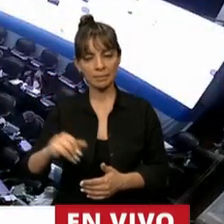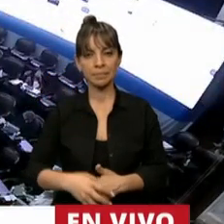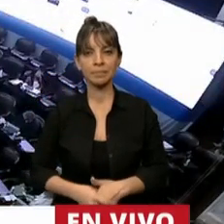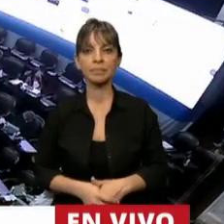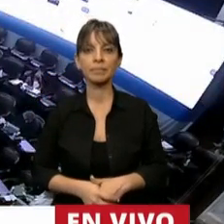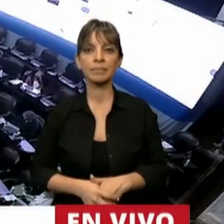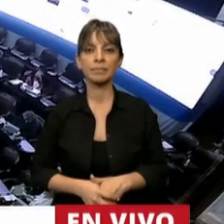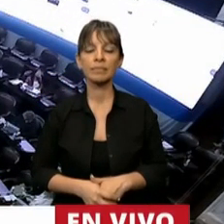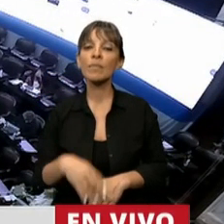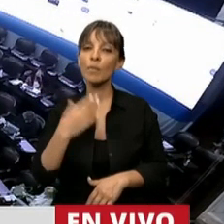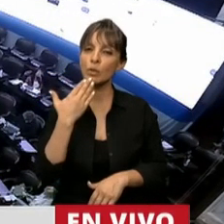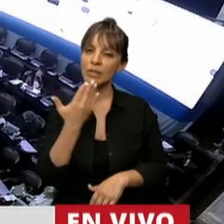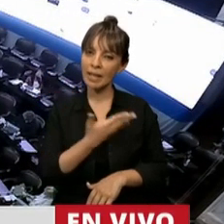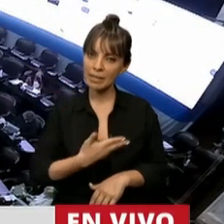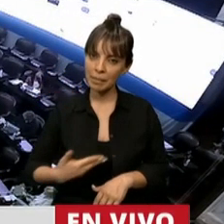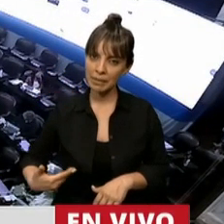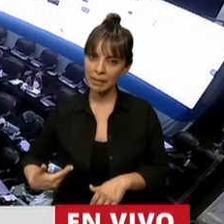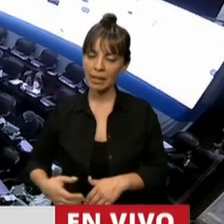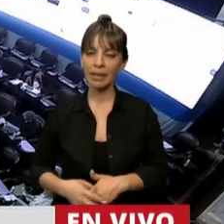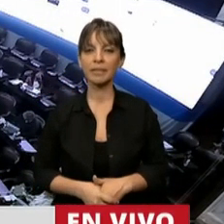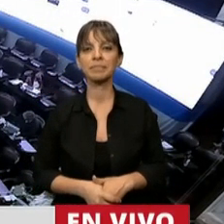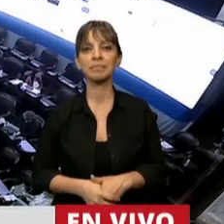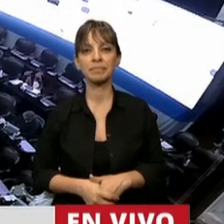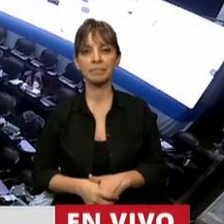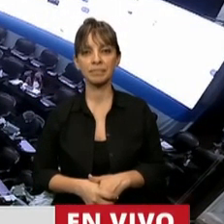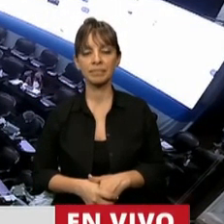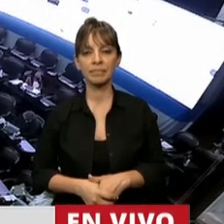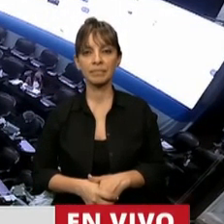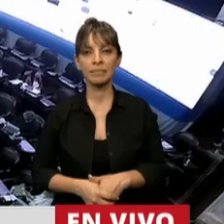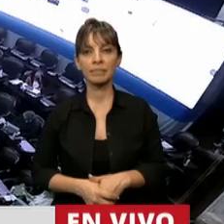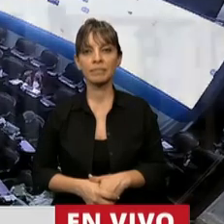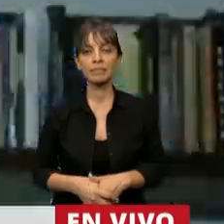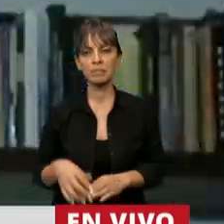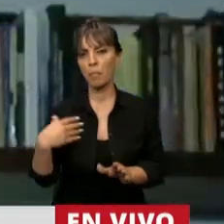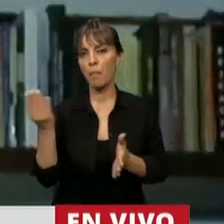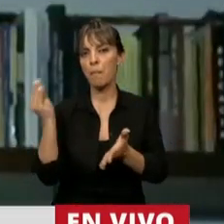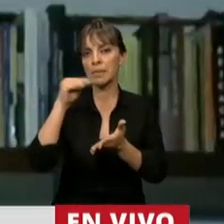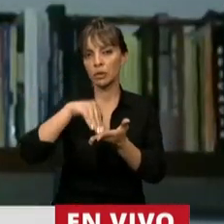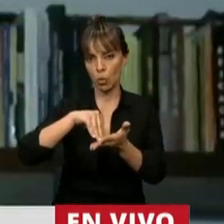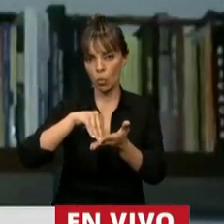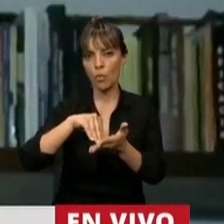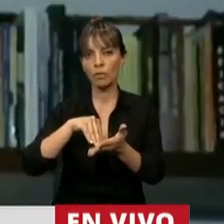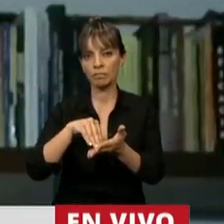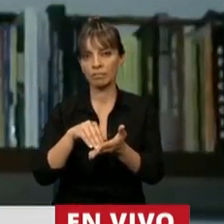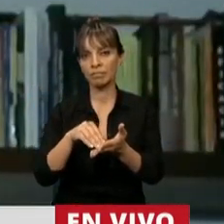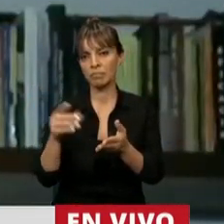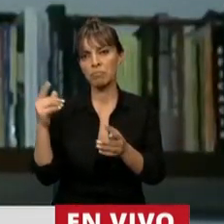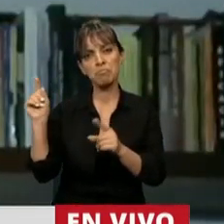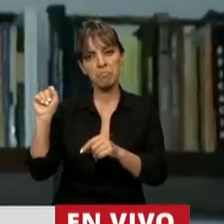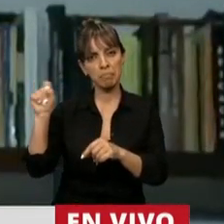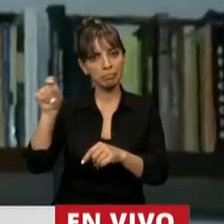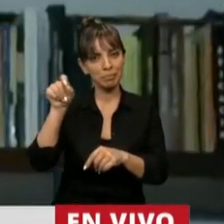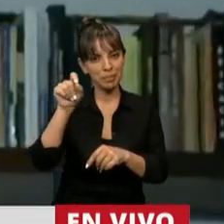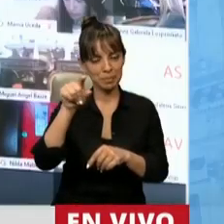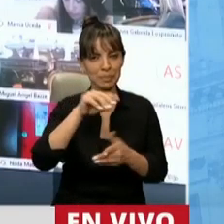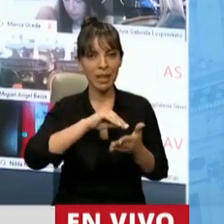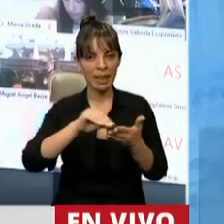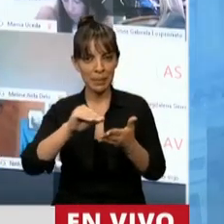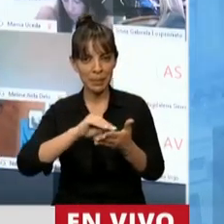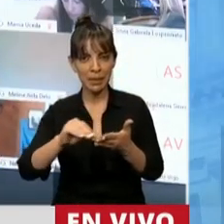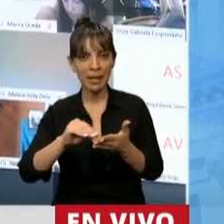Gracias, señor presidente. Para complementar lo que vienen expresando los